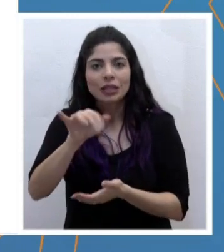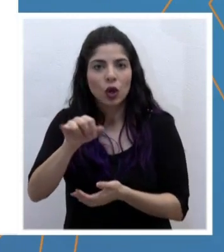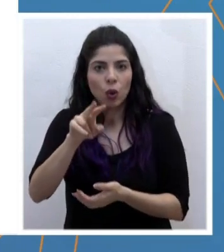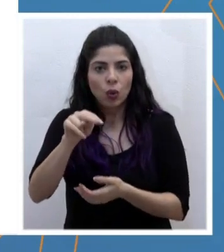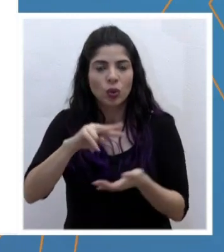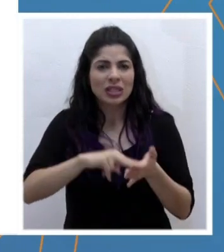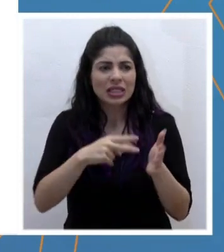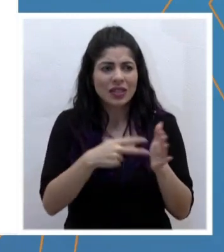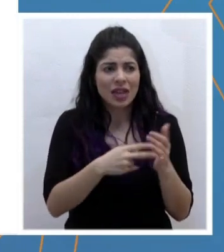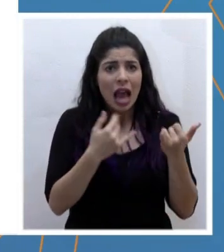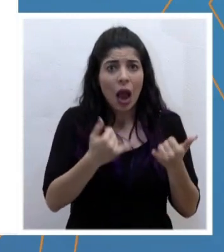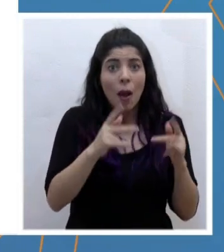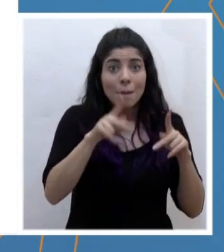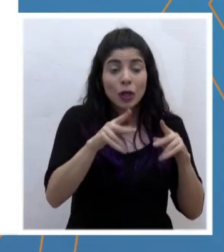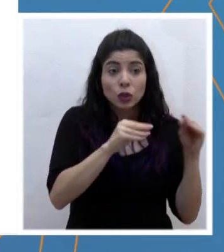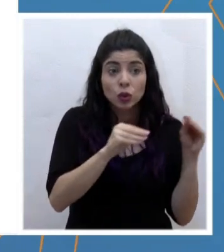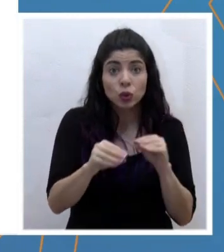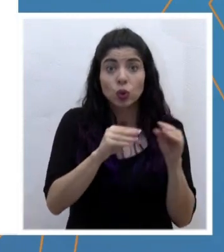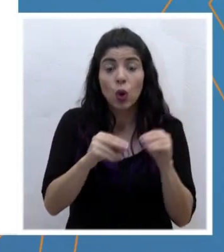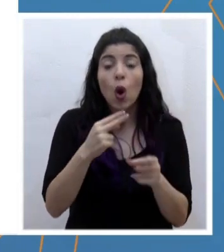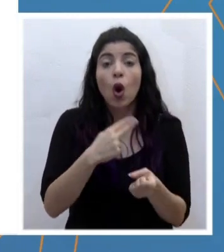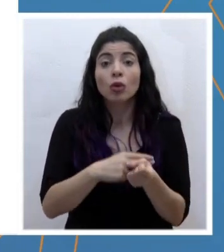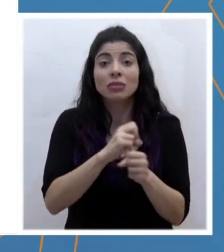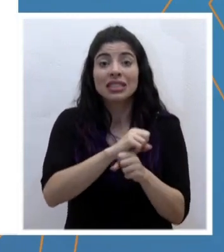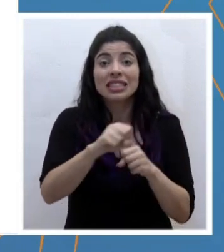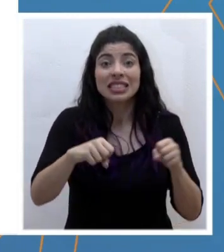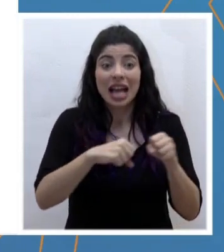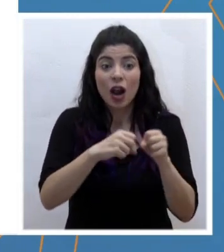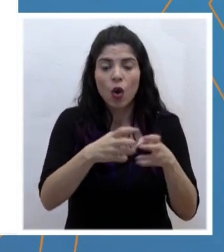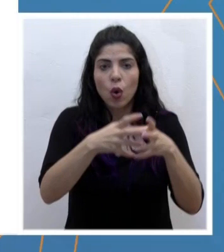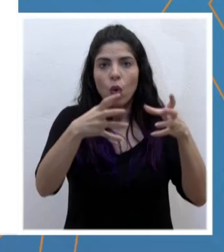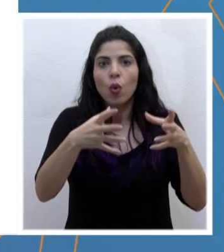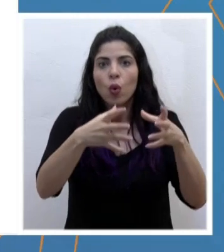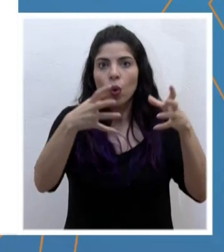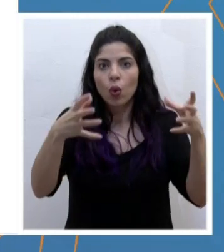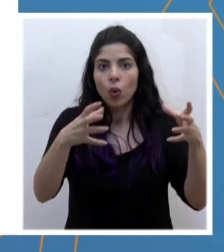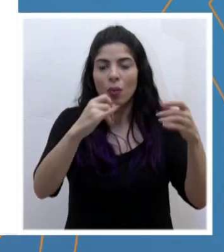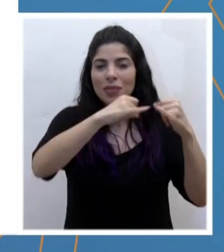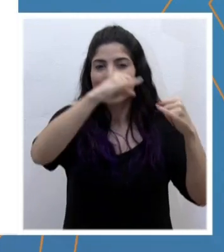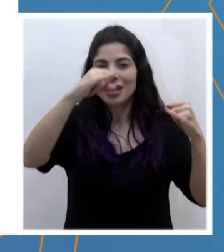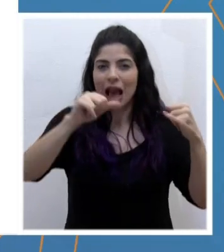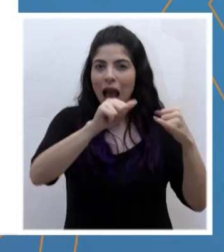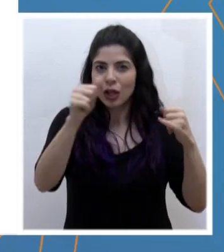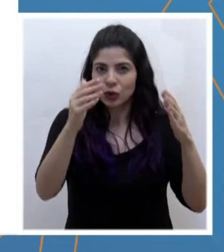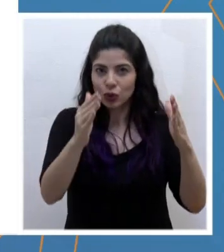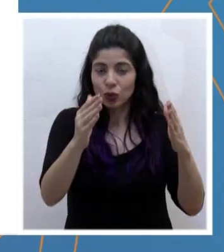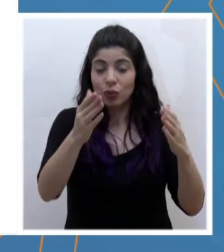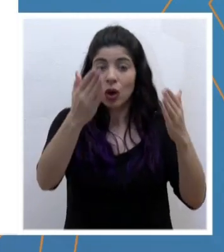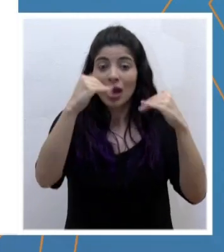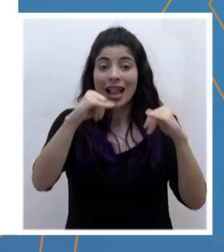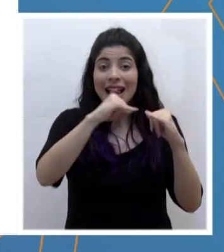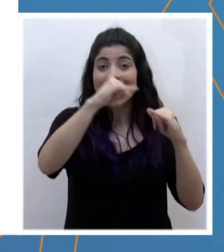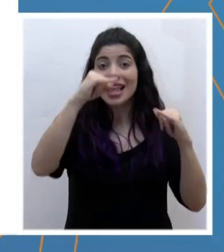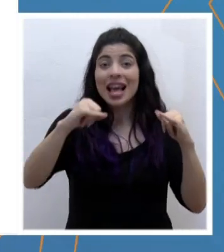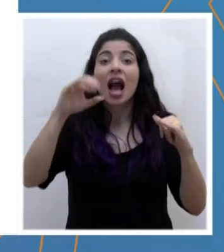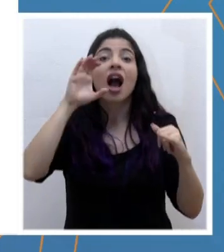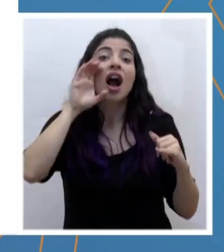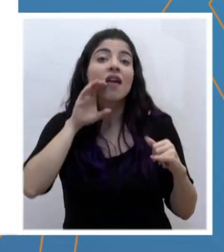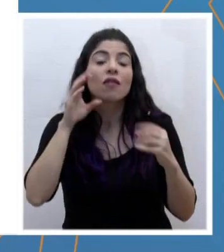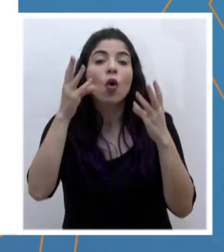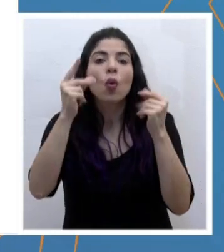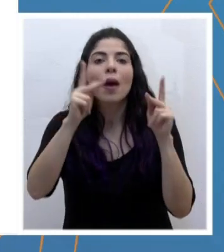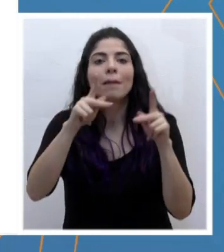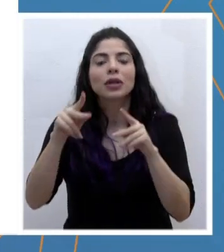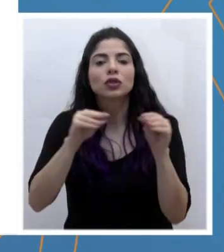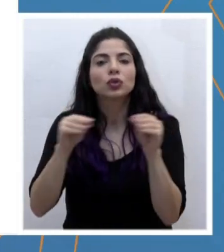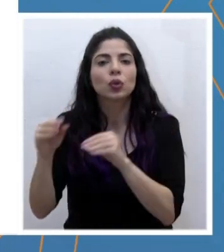incremento considerable de hospitalización en salón, como se muestra en la línea azul. En la línea café se muestra la cantidad de personas internadas